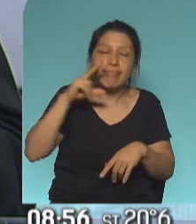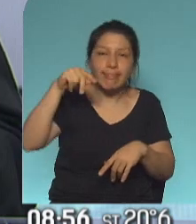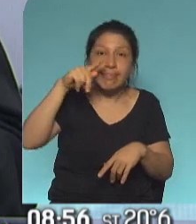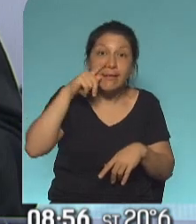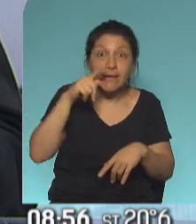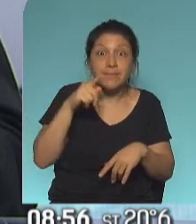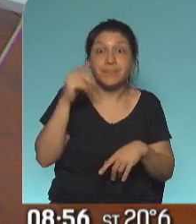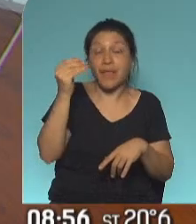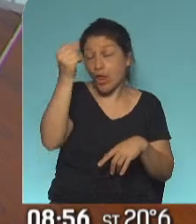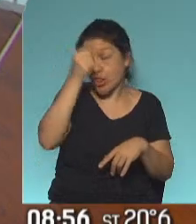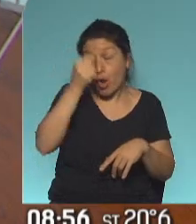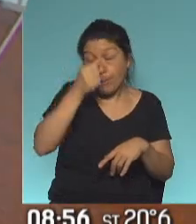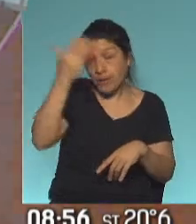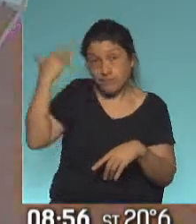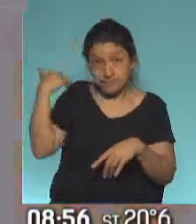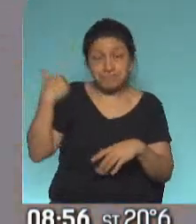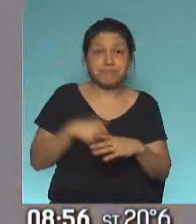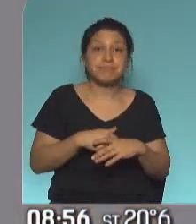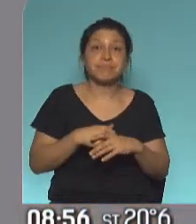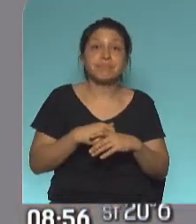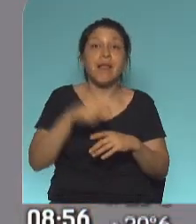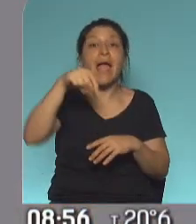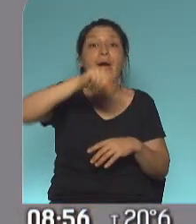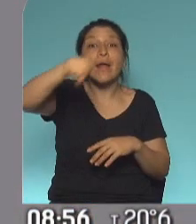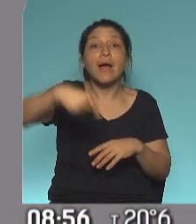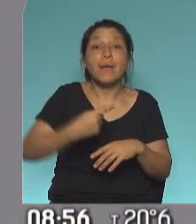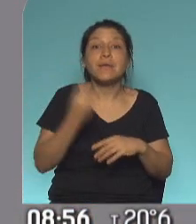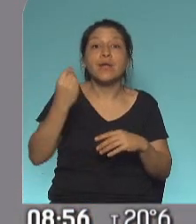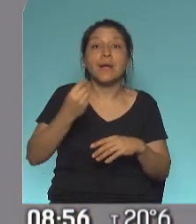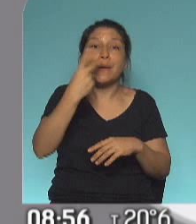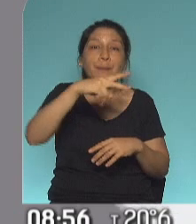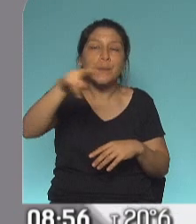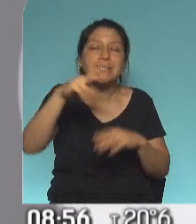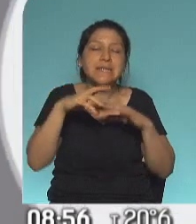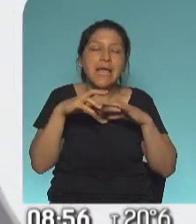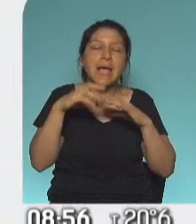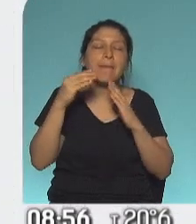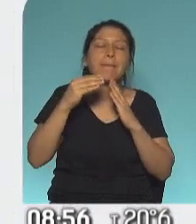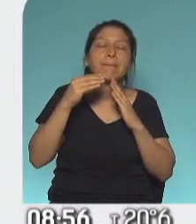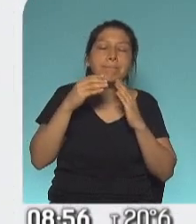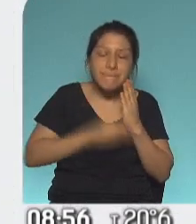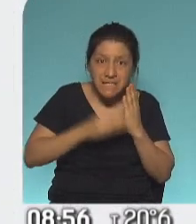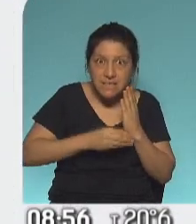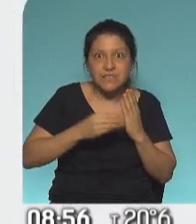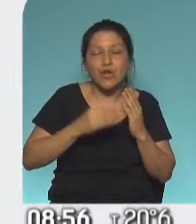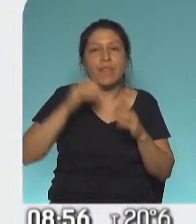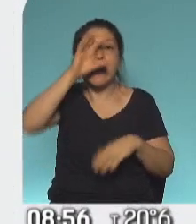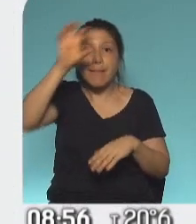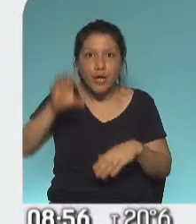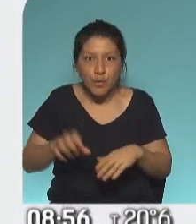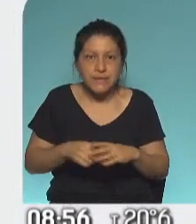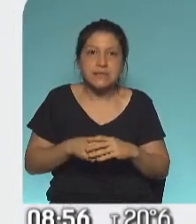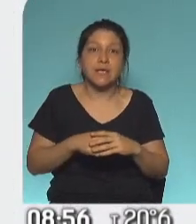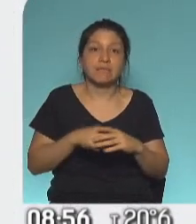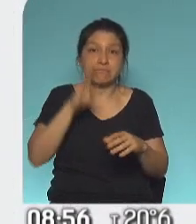un día domingo y se la aplicó nicolás cree plan el viceministro de salud de la provincia que fue otro que celebró a través de las redes sociales cristina